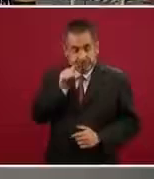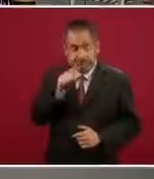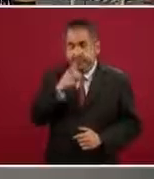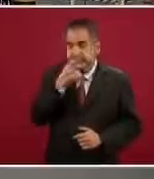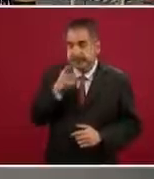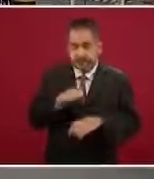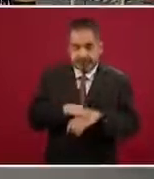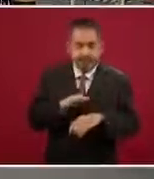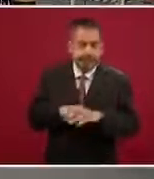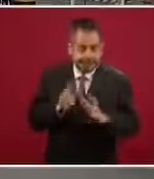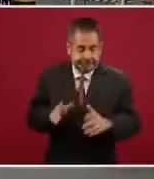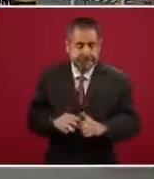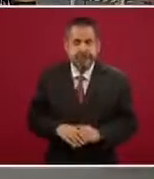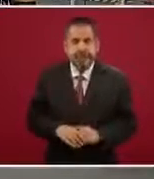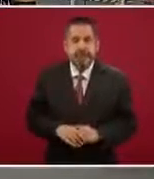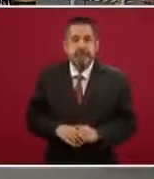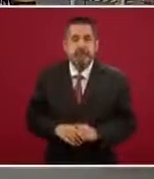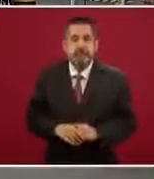pues es